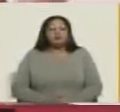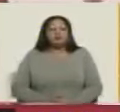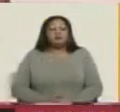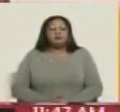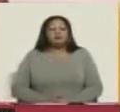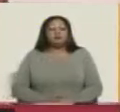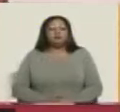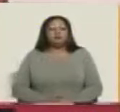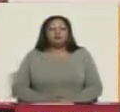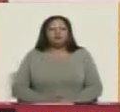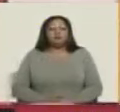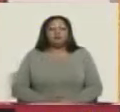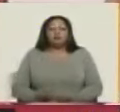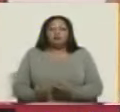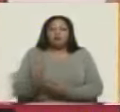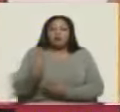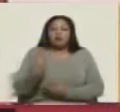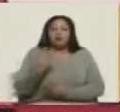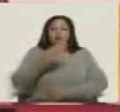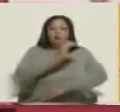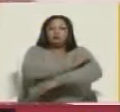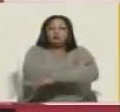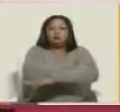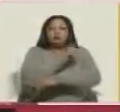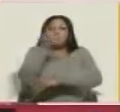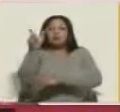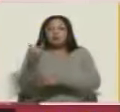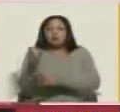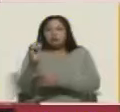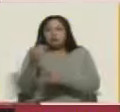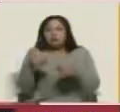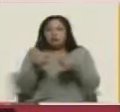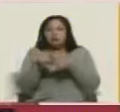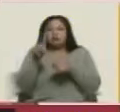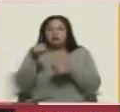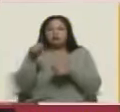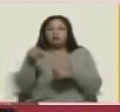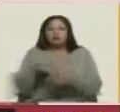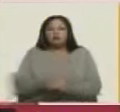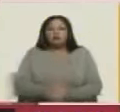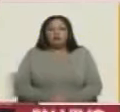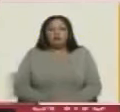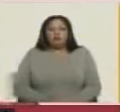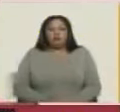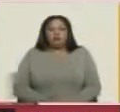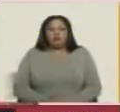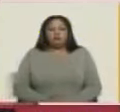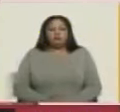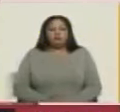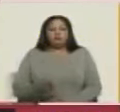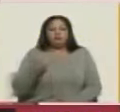¿Surgirá en la oposición una figura así? En este momento tienen como 10 candidatos.